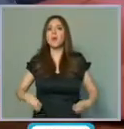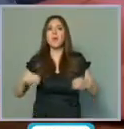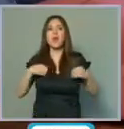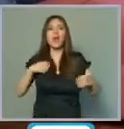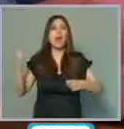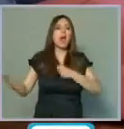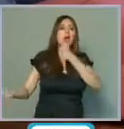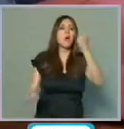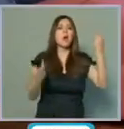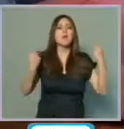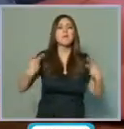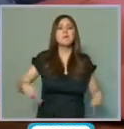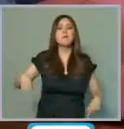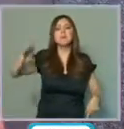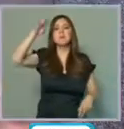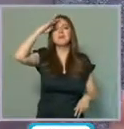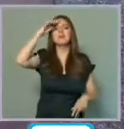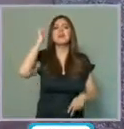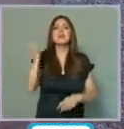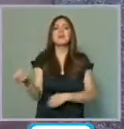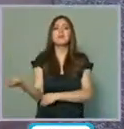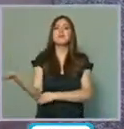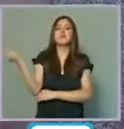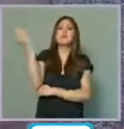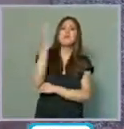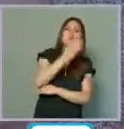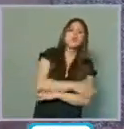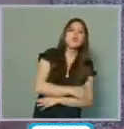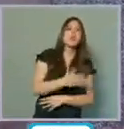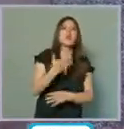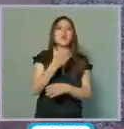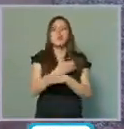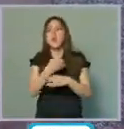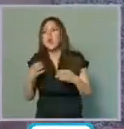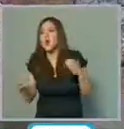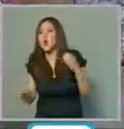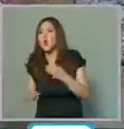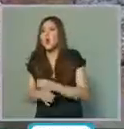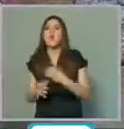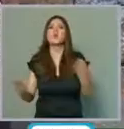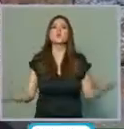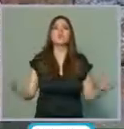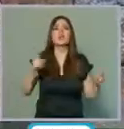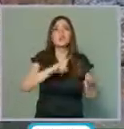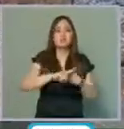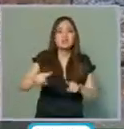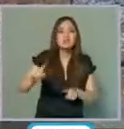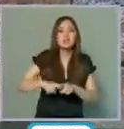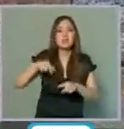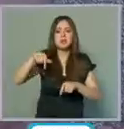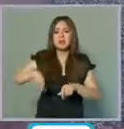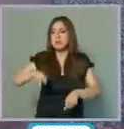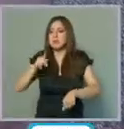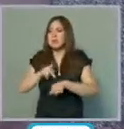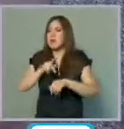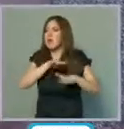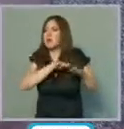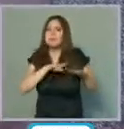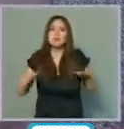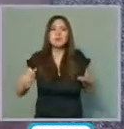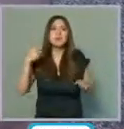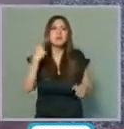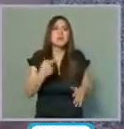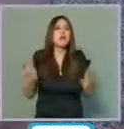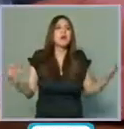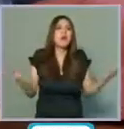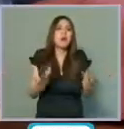Pasamos gran parte del día pues entre objetos, interactuando con objetos. En el concreto. Claro, ¿no? y concibiéndonos al final del